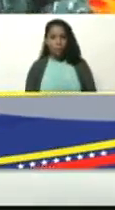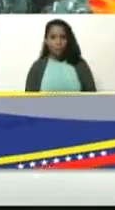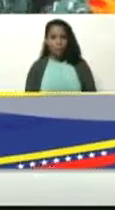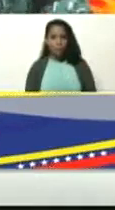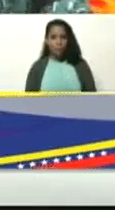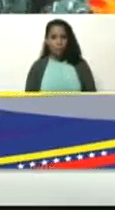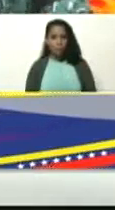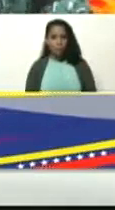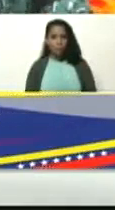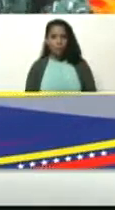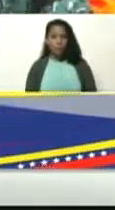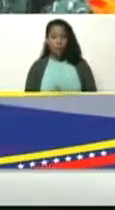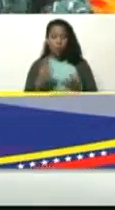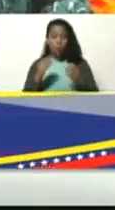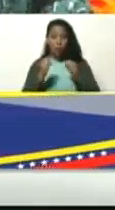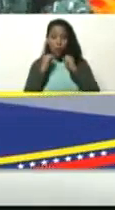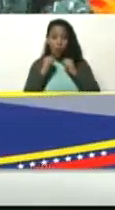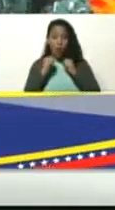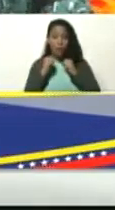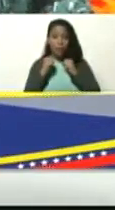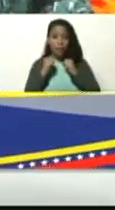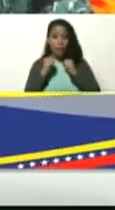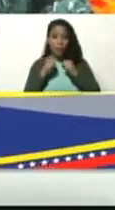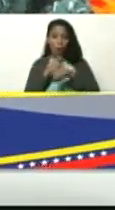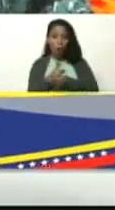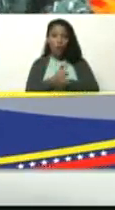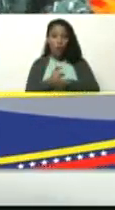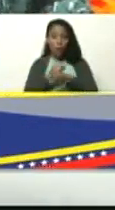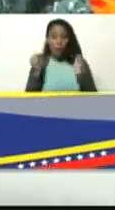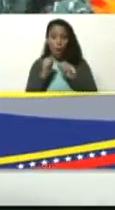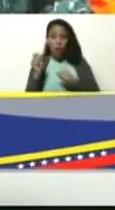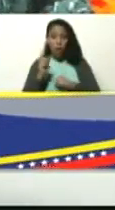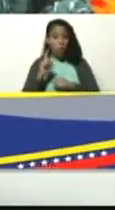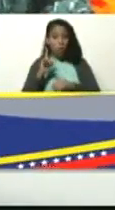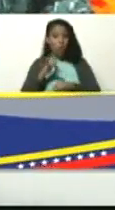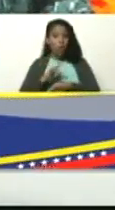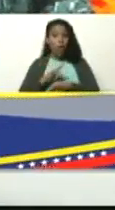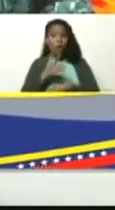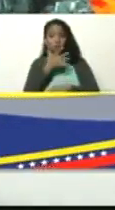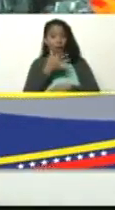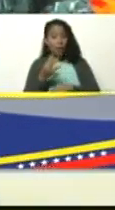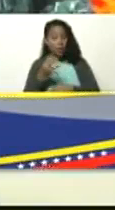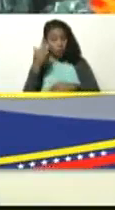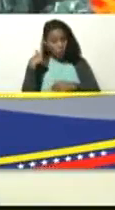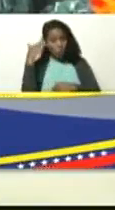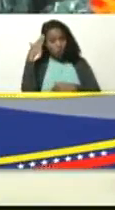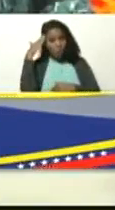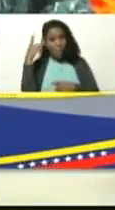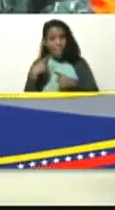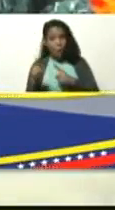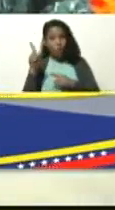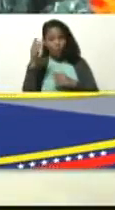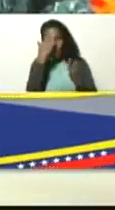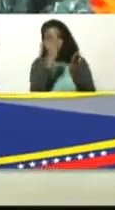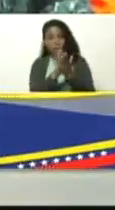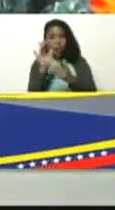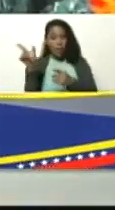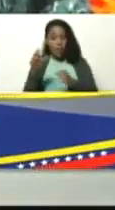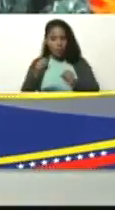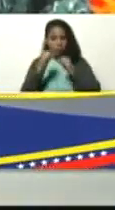presidente. Mucho coraje y mucha fuerza, Jason. Sé que no te ha tocado fácil, pero estás al frente de esta